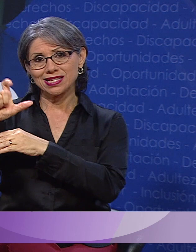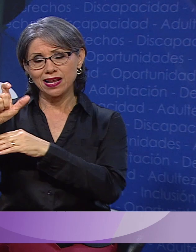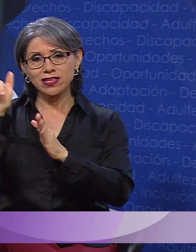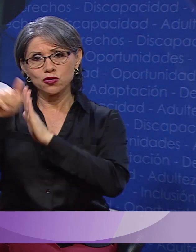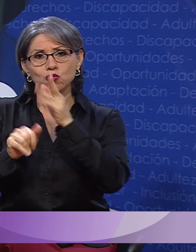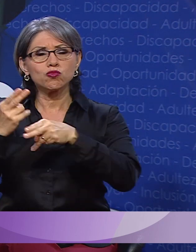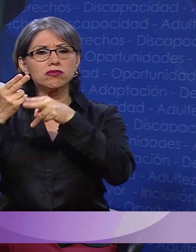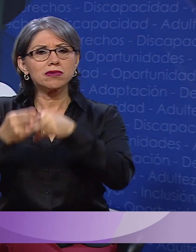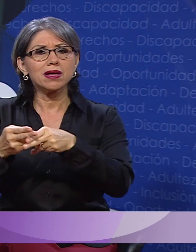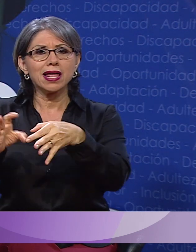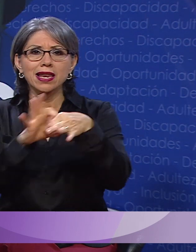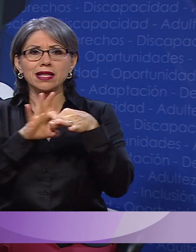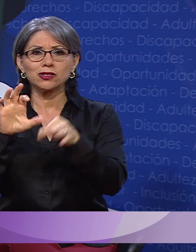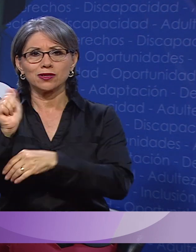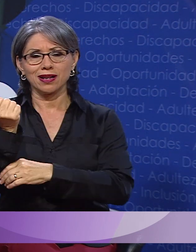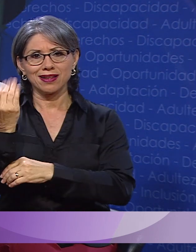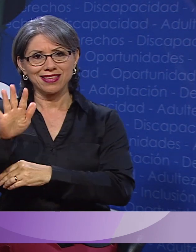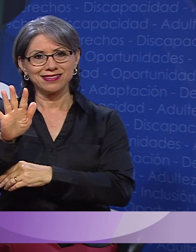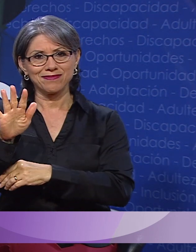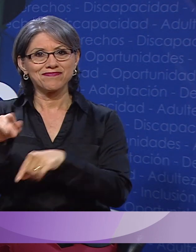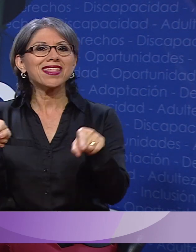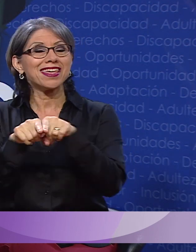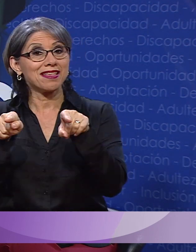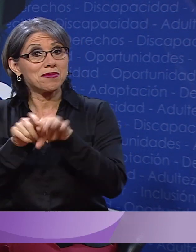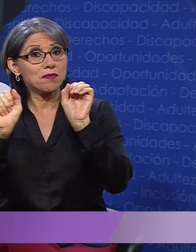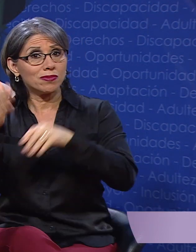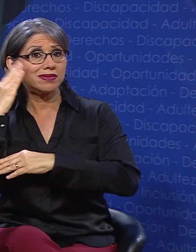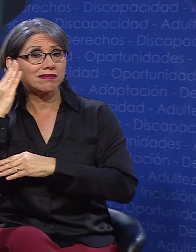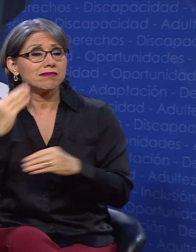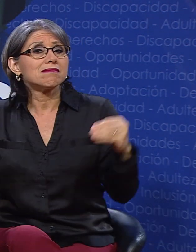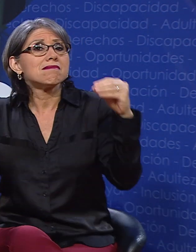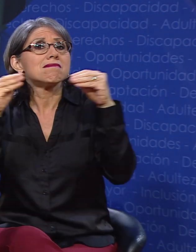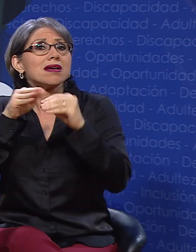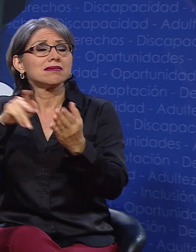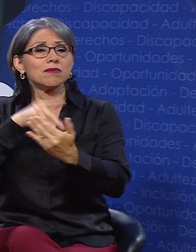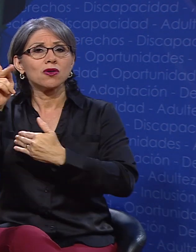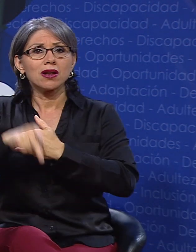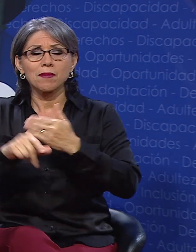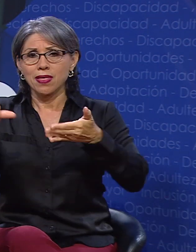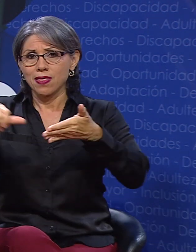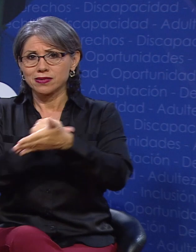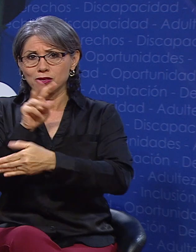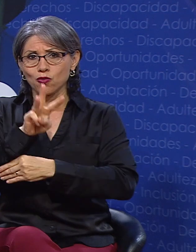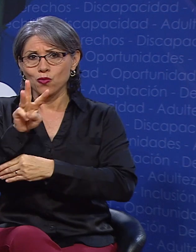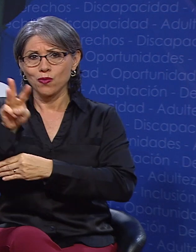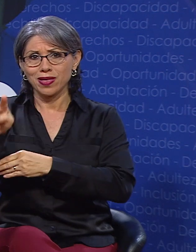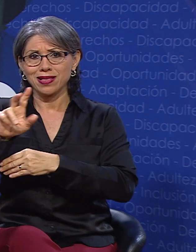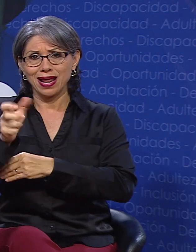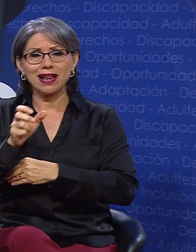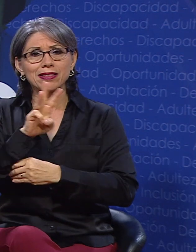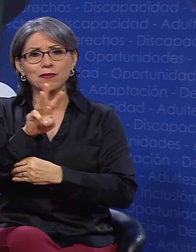YouTube como Nexos Canal 15 y también puede saber más sobre el programa en el sitio web del canal